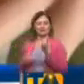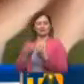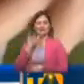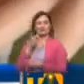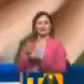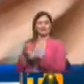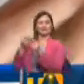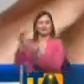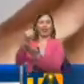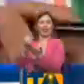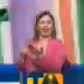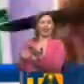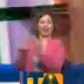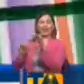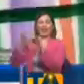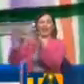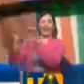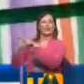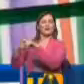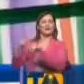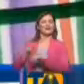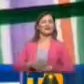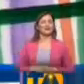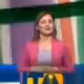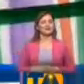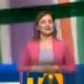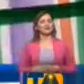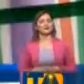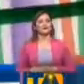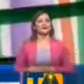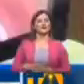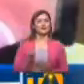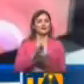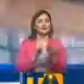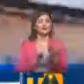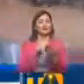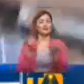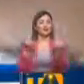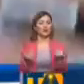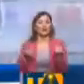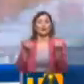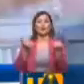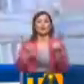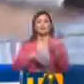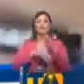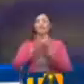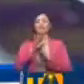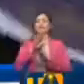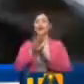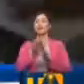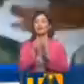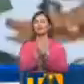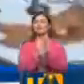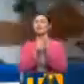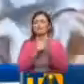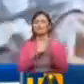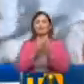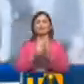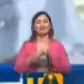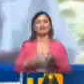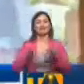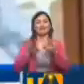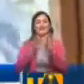atemporales ideales para todos los tiempos, creando una colección que trae al presente las prendas más icónicas de la marca con un